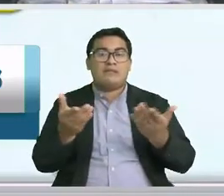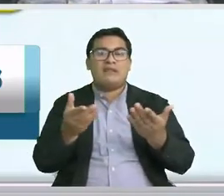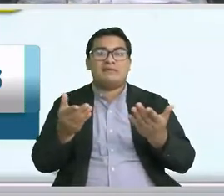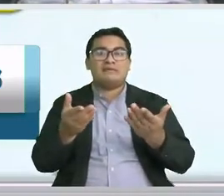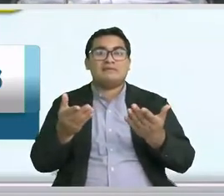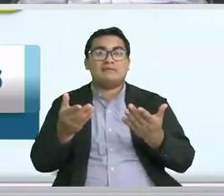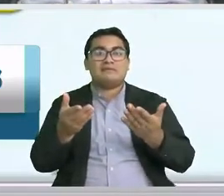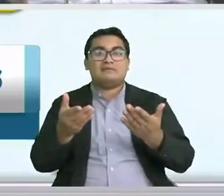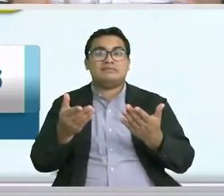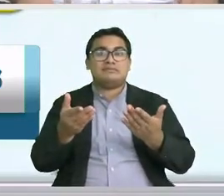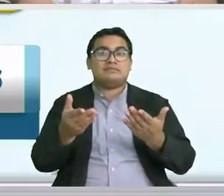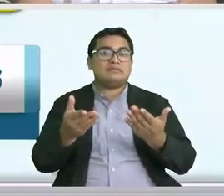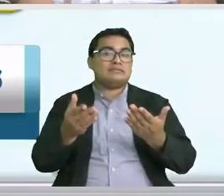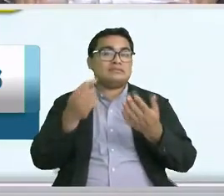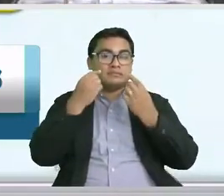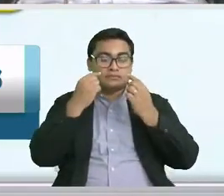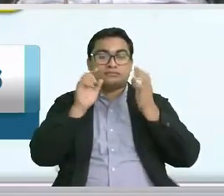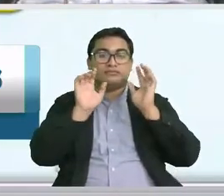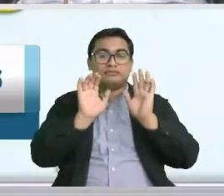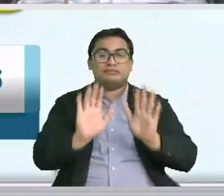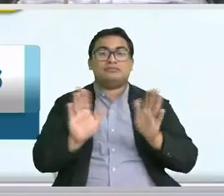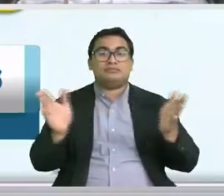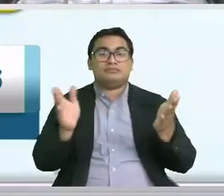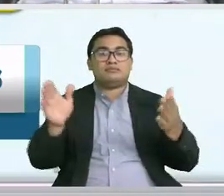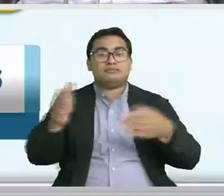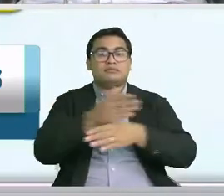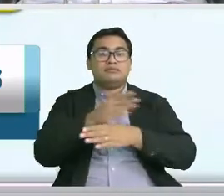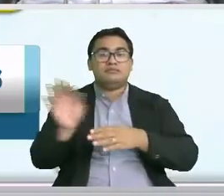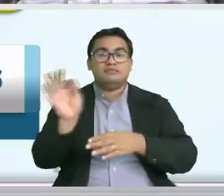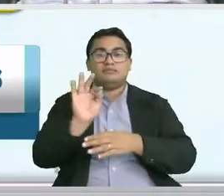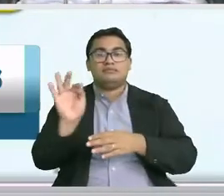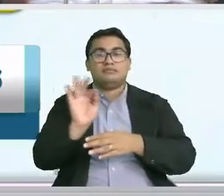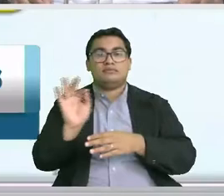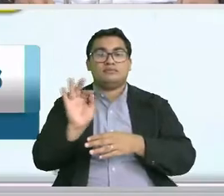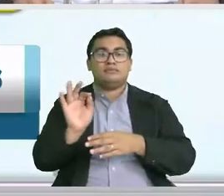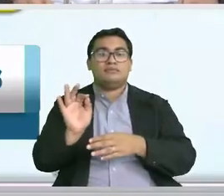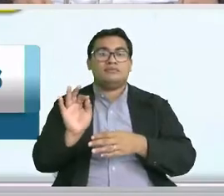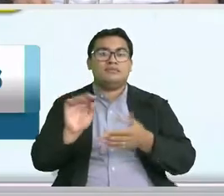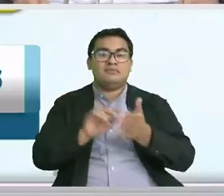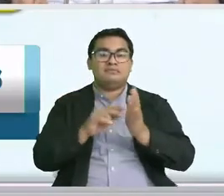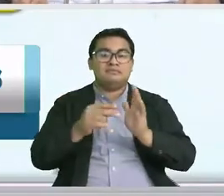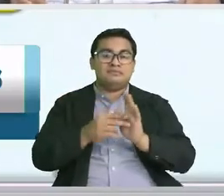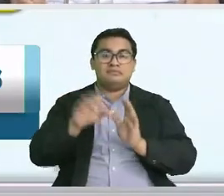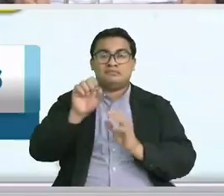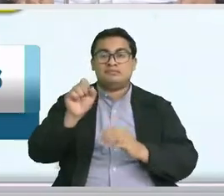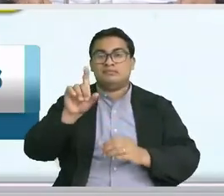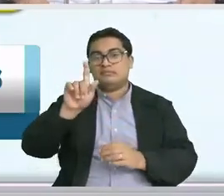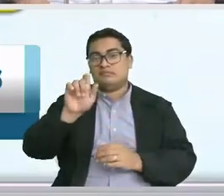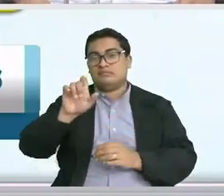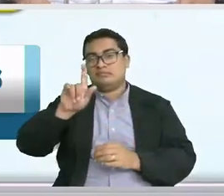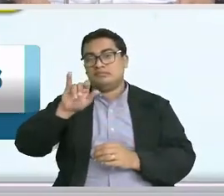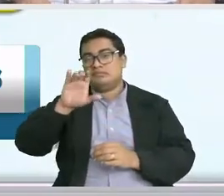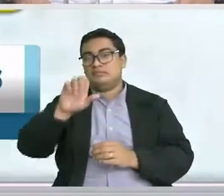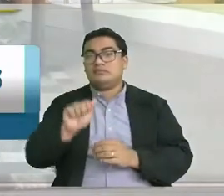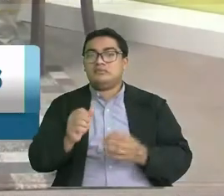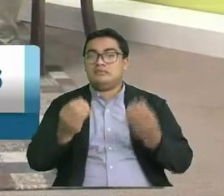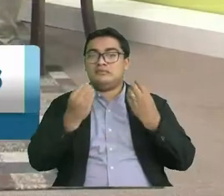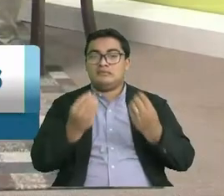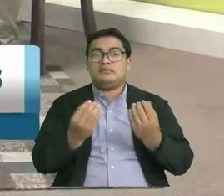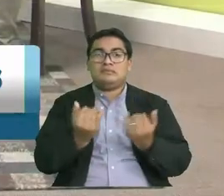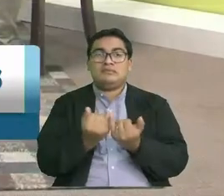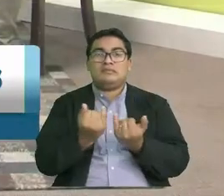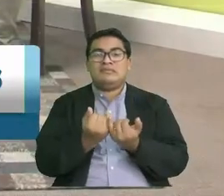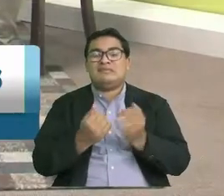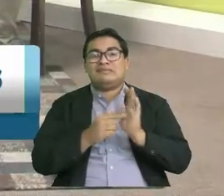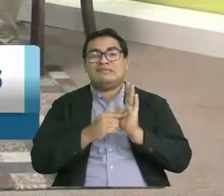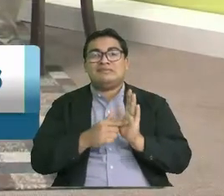y evitar esos, pues, esas deformidades que son más que todo estéticas. Es precisamente eso se presenta mucho, doctor. Sí. El